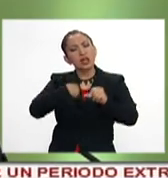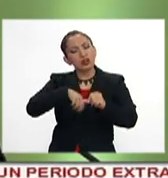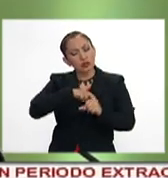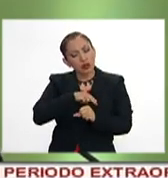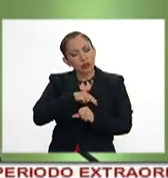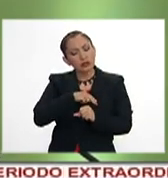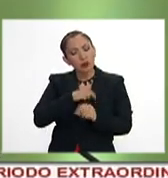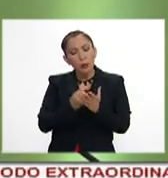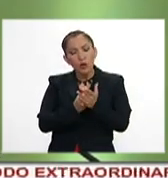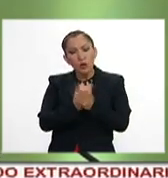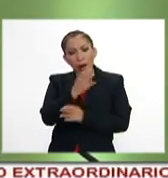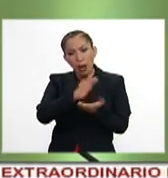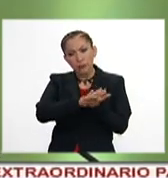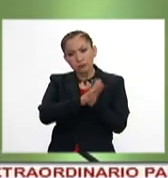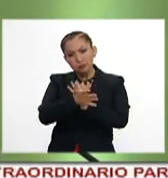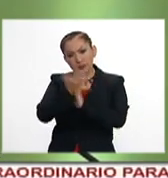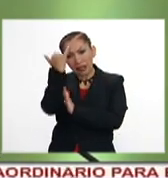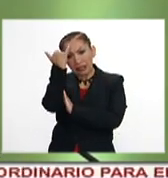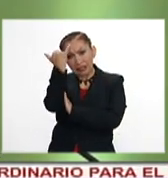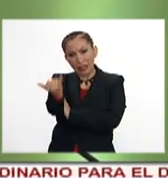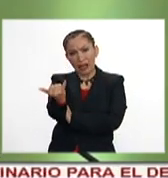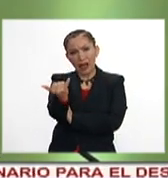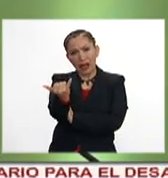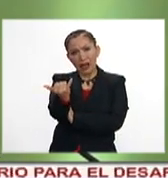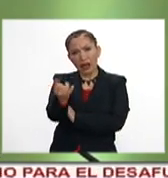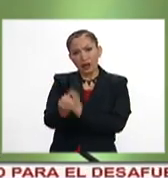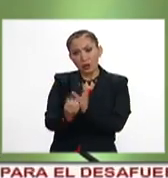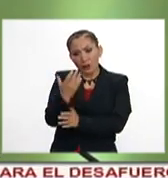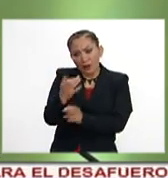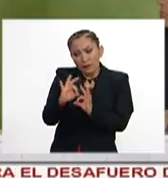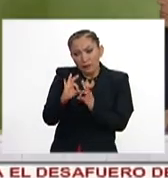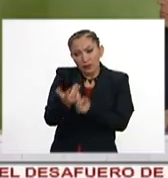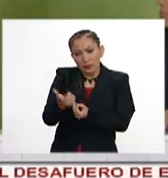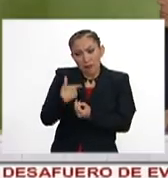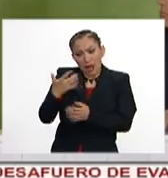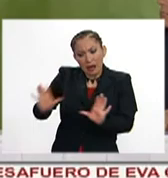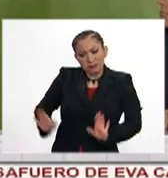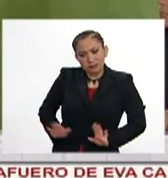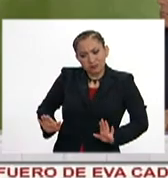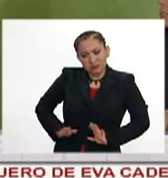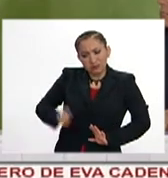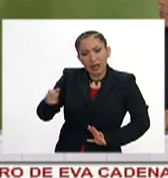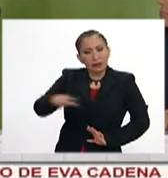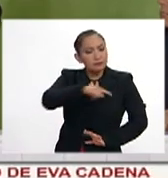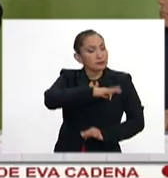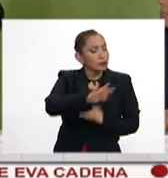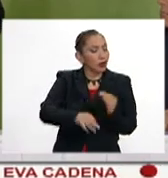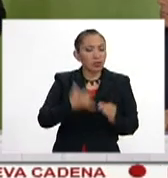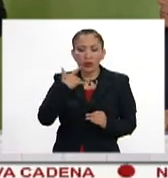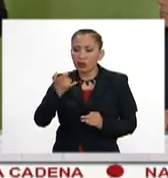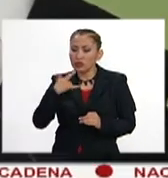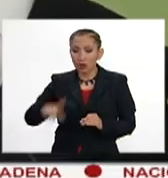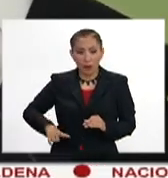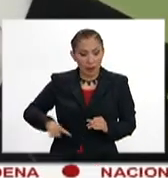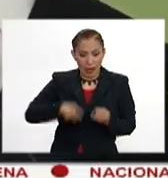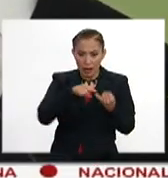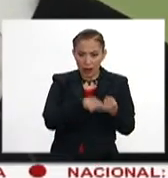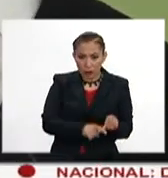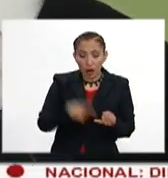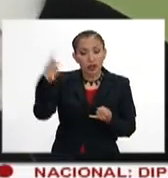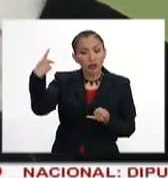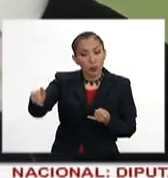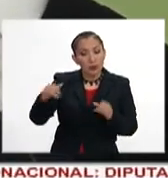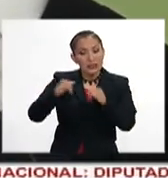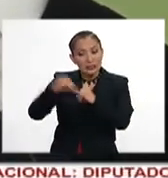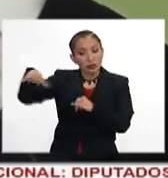asumamos un nuevo paradigma, un nuevo modelo, una nueva forma de actuar, convoca al esfuerzo de los gobiernos, de